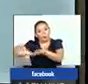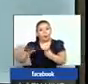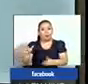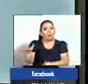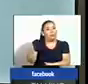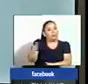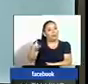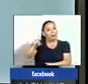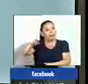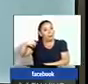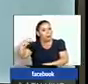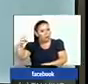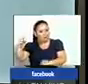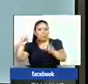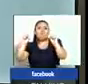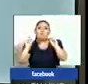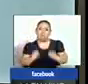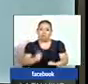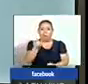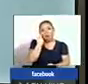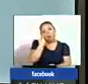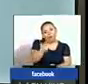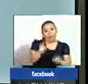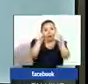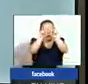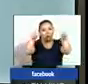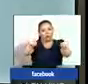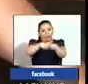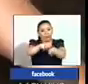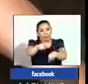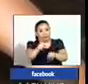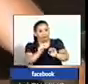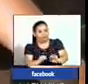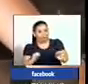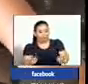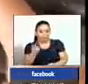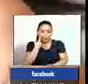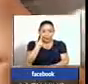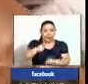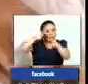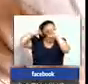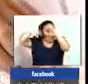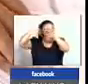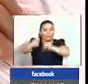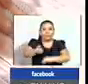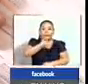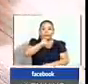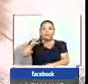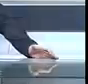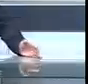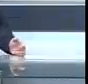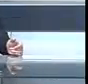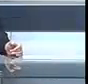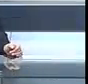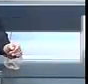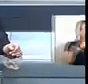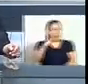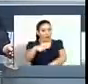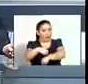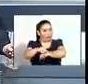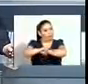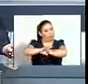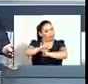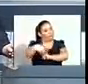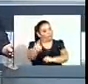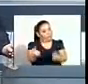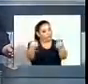millón de alumnos tienen acceso a la plataforma televisiva. Con imágenes e informe de Marcela Rivera. Vamos a una pausa